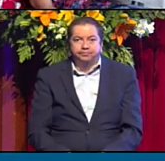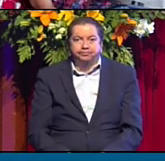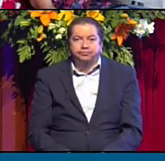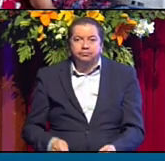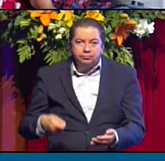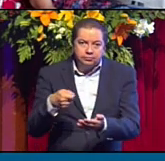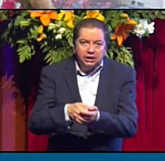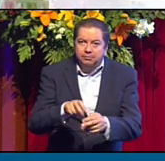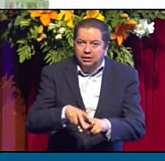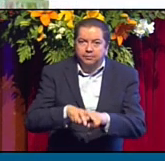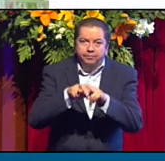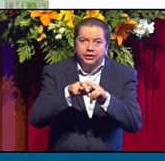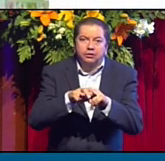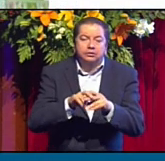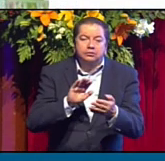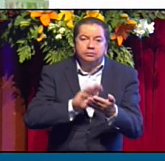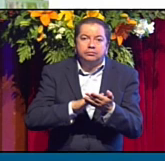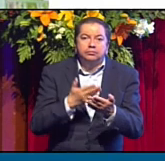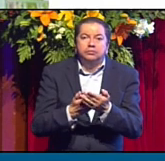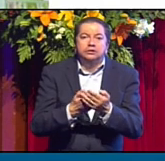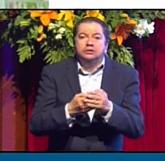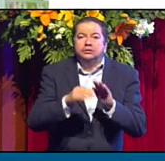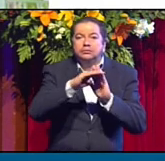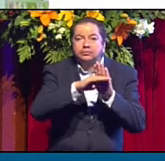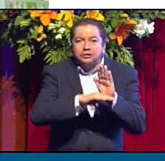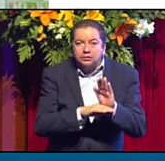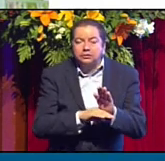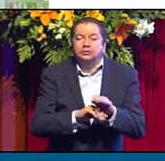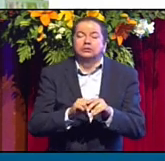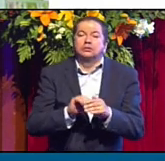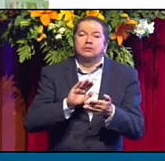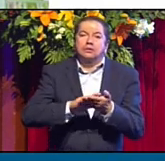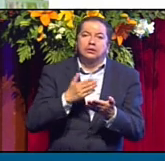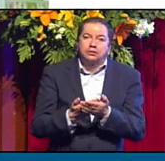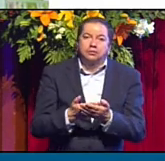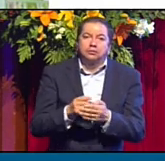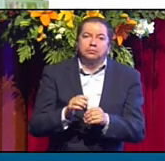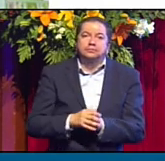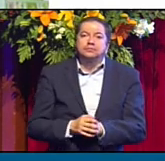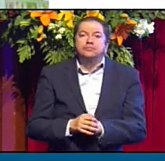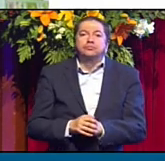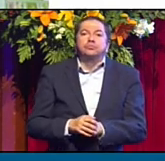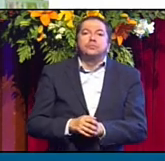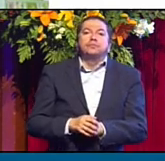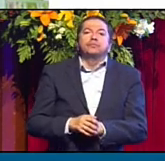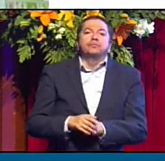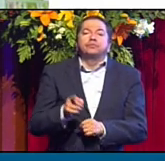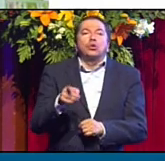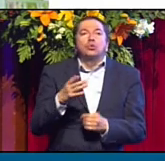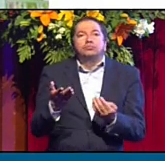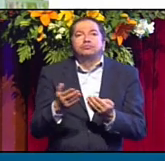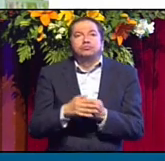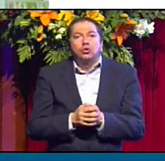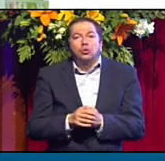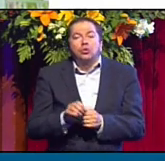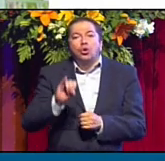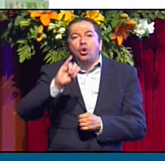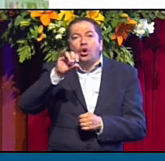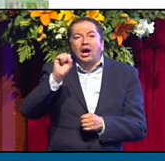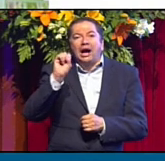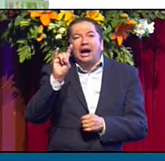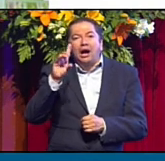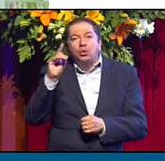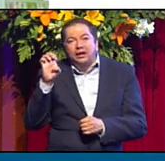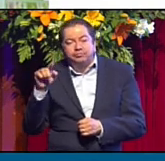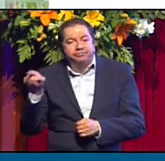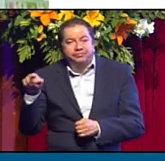Inversión y en programas de salud. Un día un alcalde de Recoleta, Jaude, se le ocurrió en un par de locuras. Y más